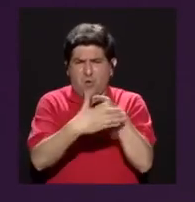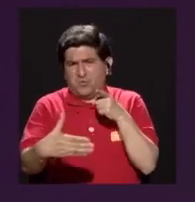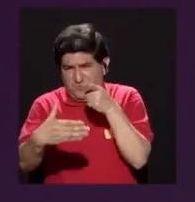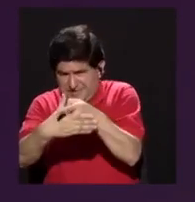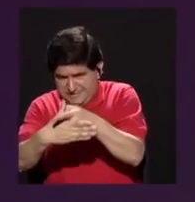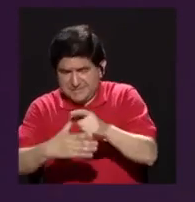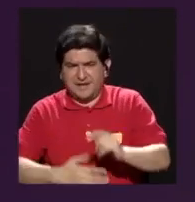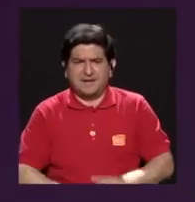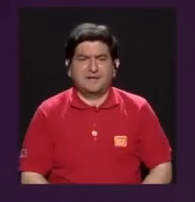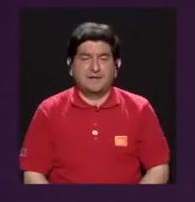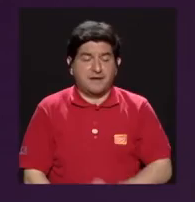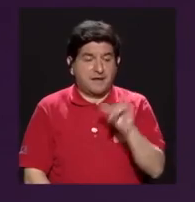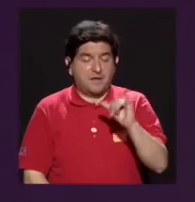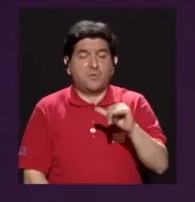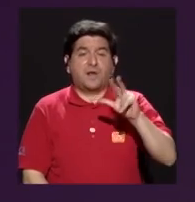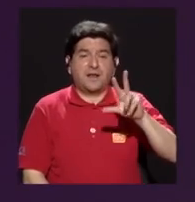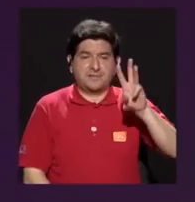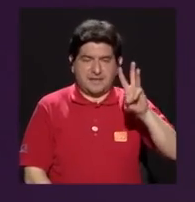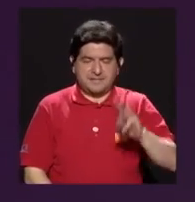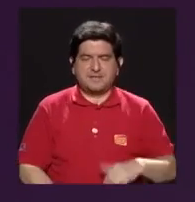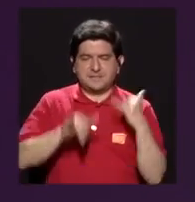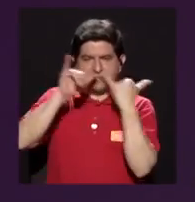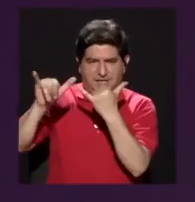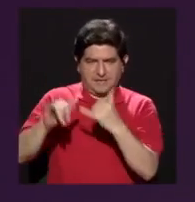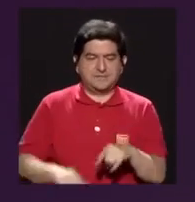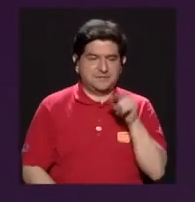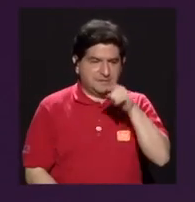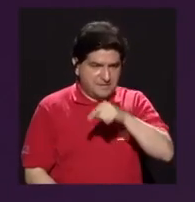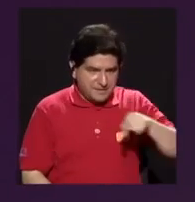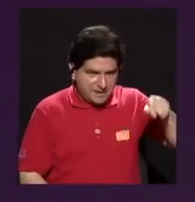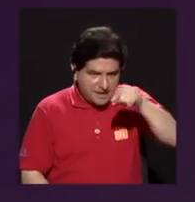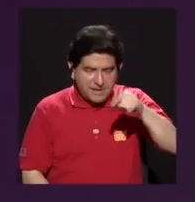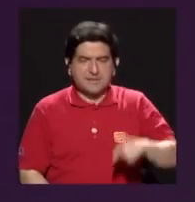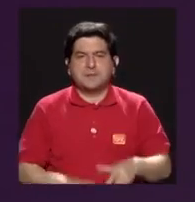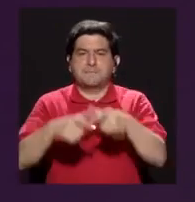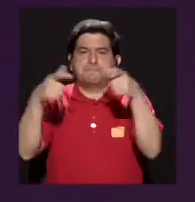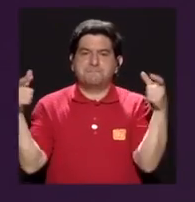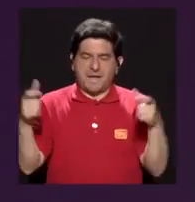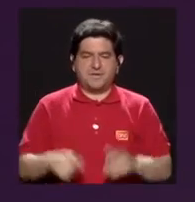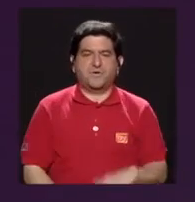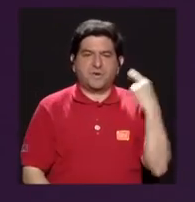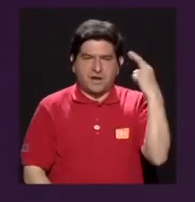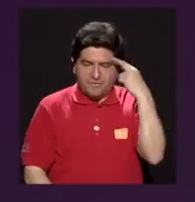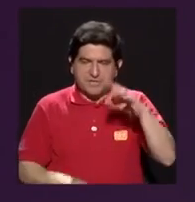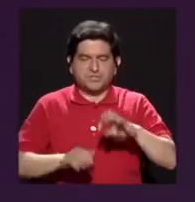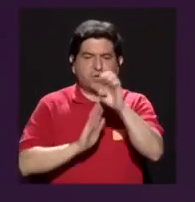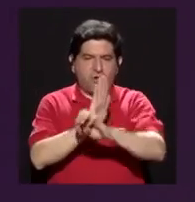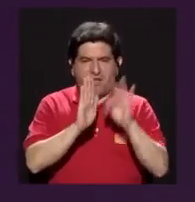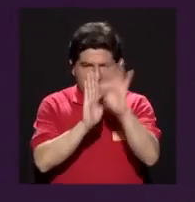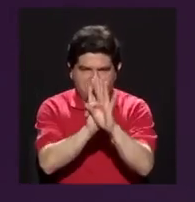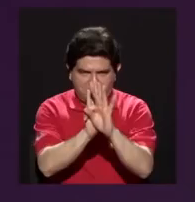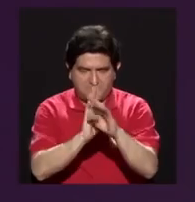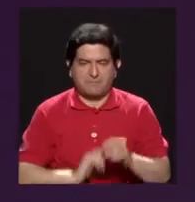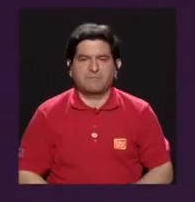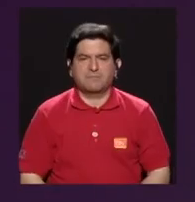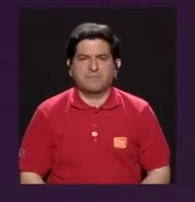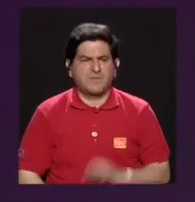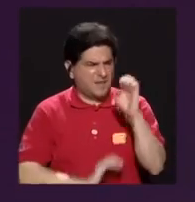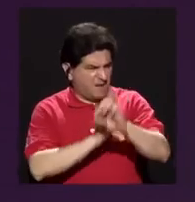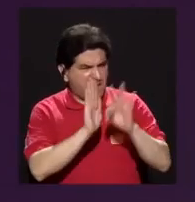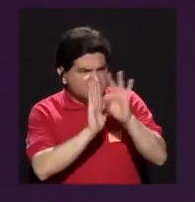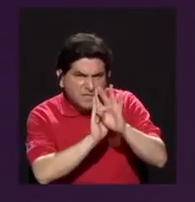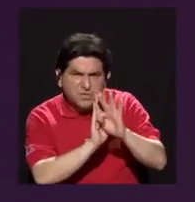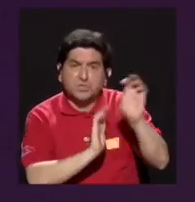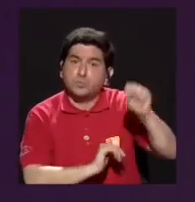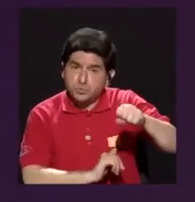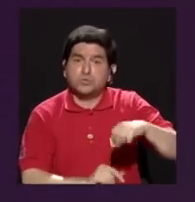hemos tenido 36 denuncias de esas 36 denuncias la gran mayoría son por estereotipos estereotipos sociales